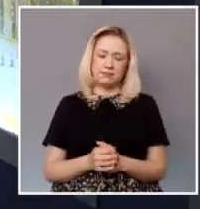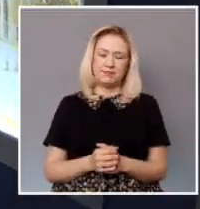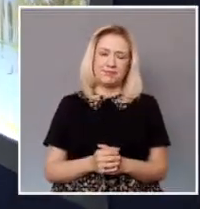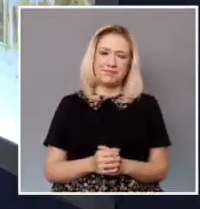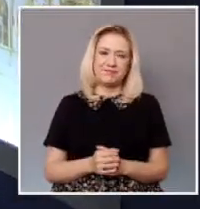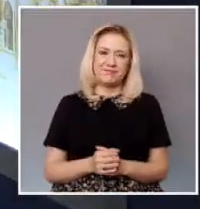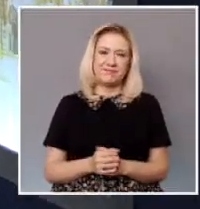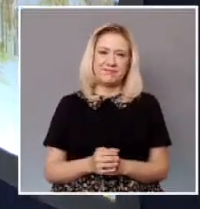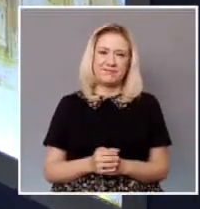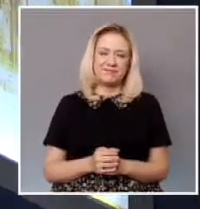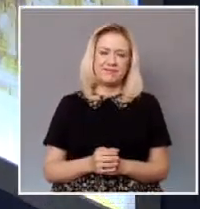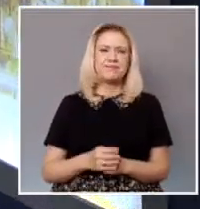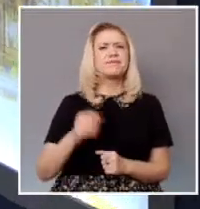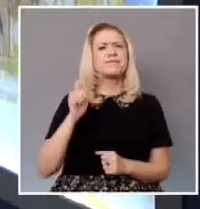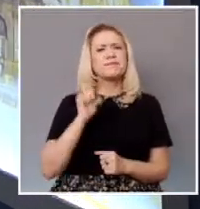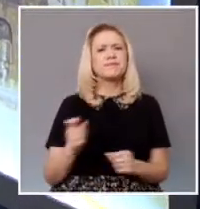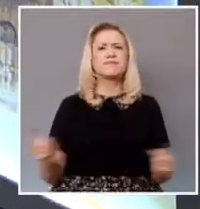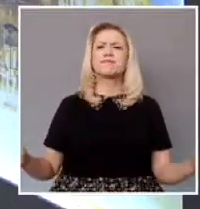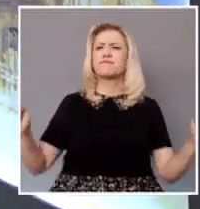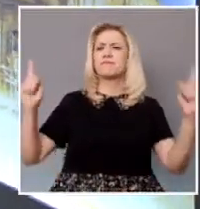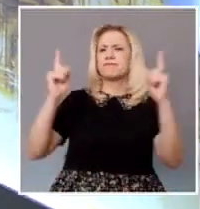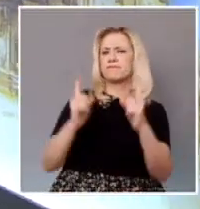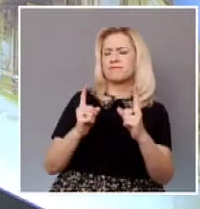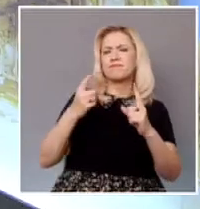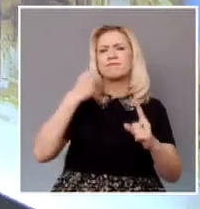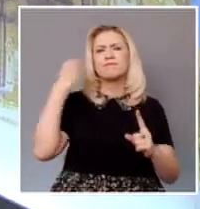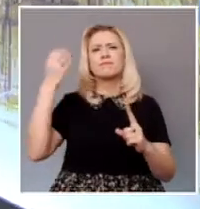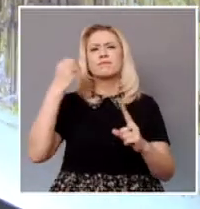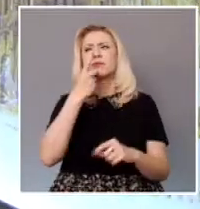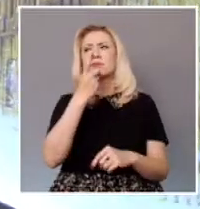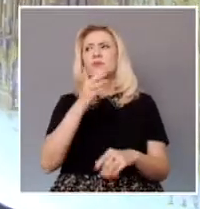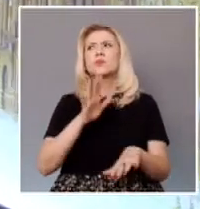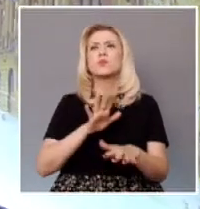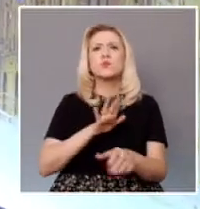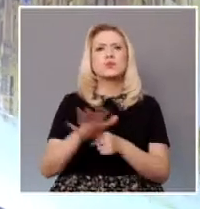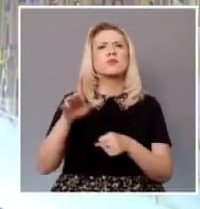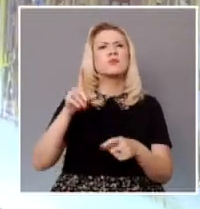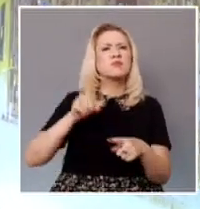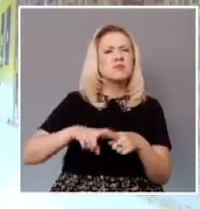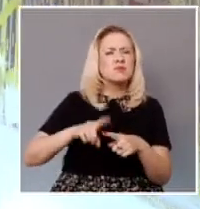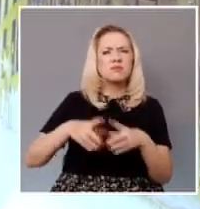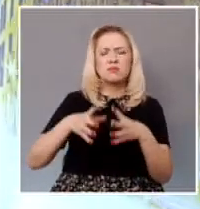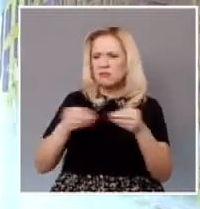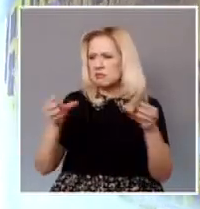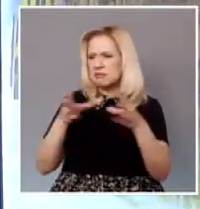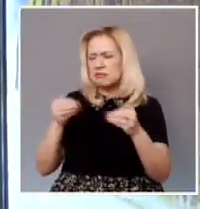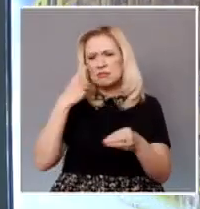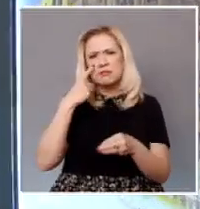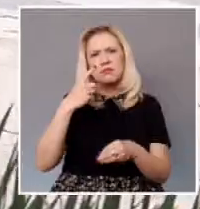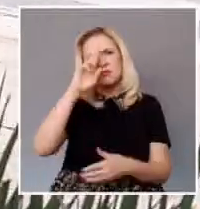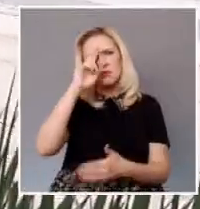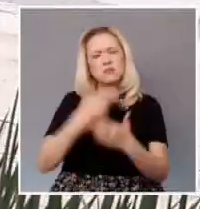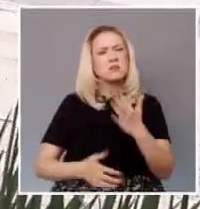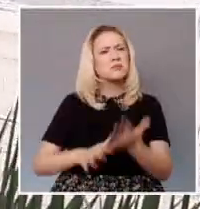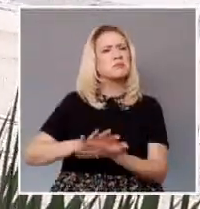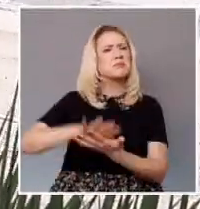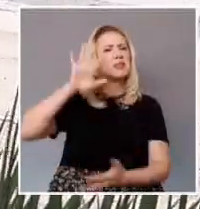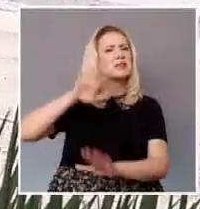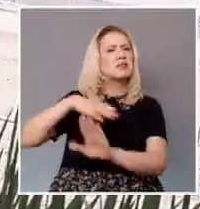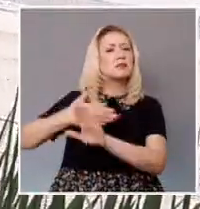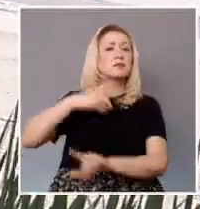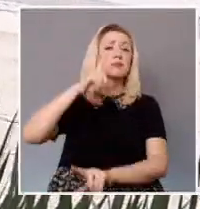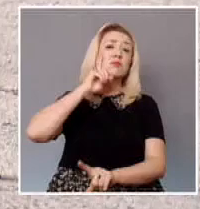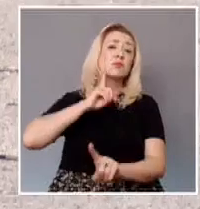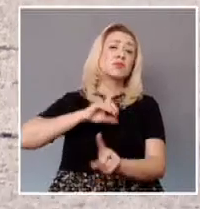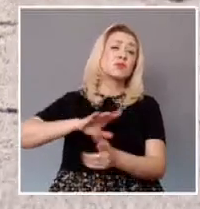Durante un conversatorio se reconoció que las principales víctimas del delito de desaparición son mujeres. El centro del país